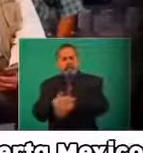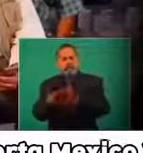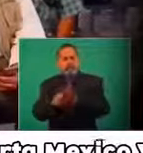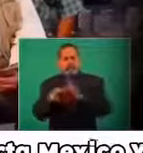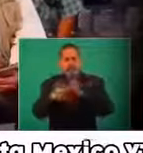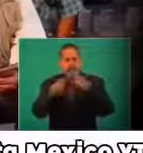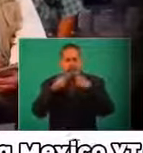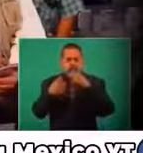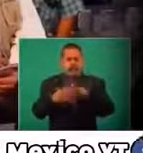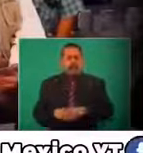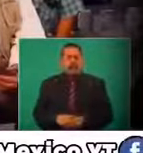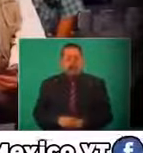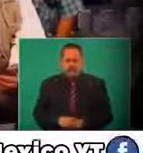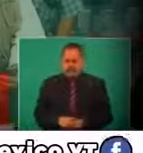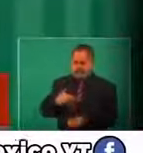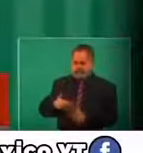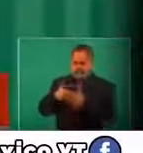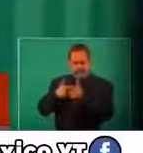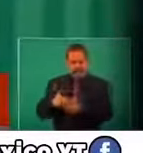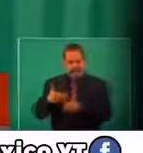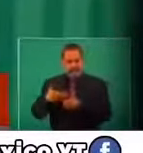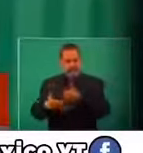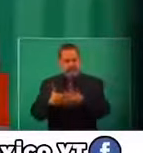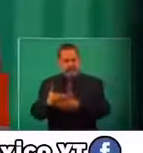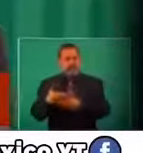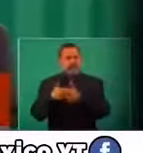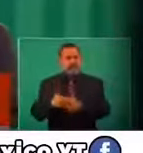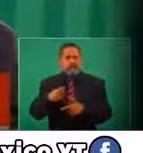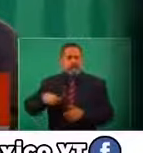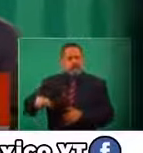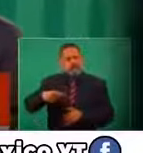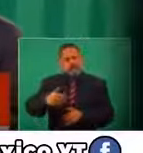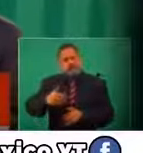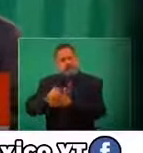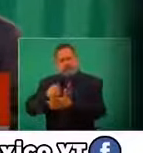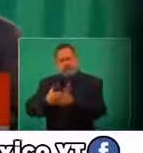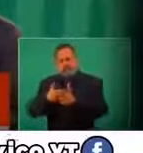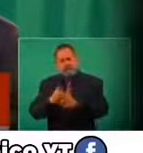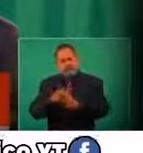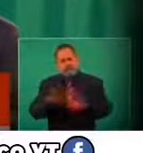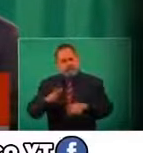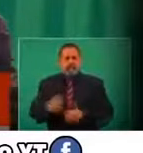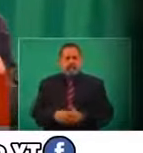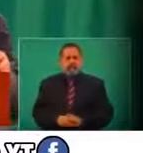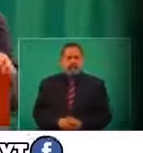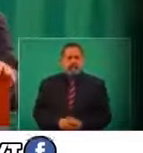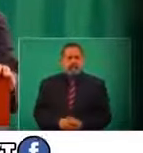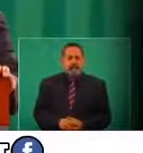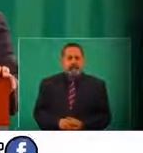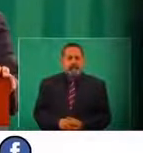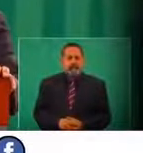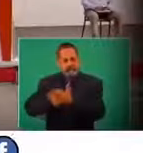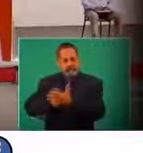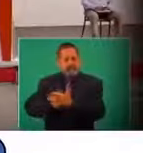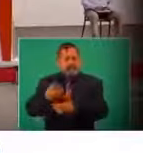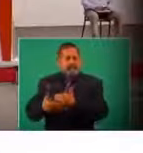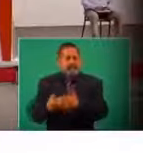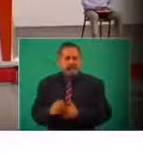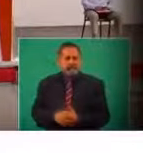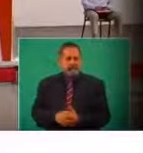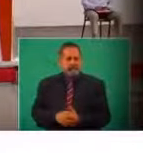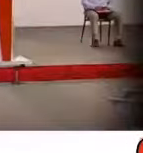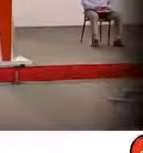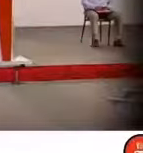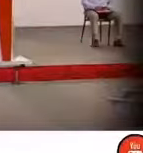si llega a la... Vamos a seguir adelante. Nosotros estamos acostumbrados a luchar y a perder luchando. Nunca nos